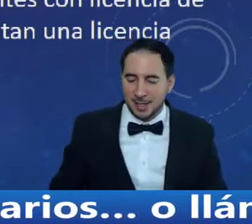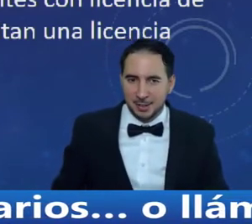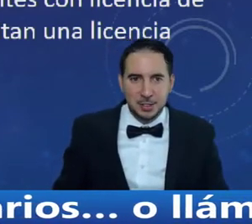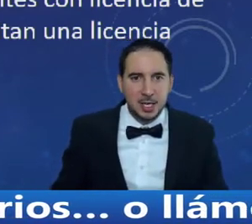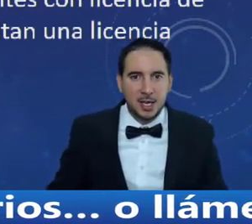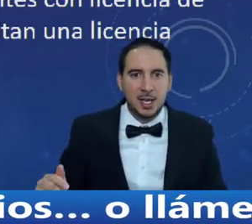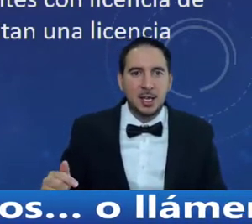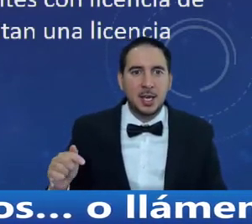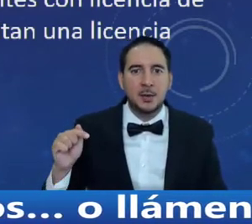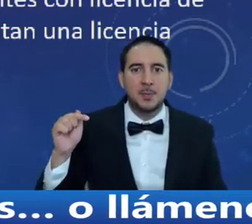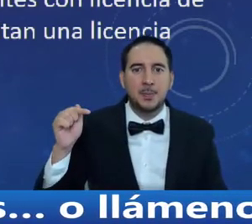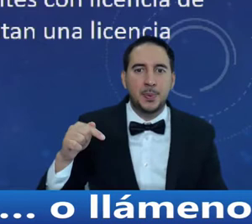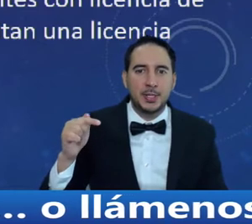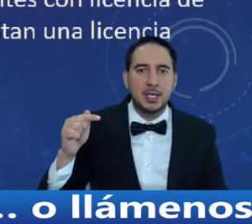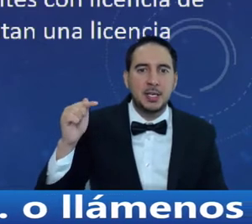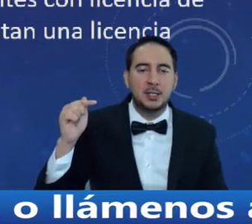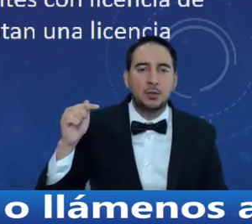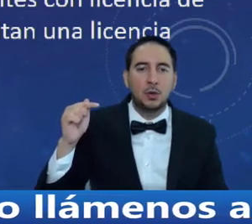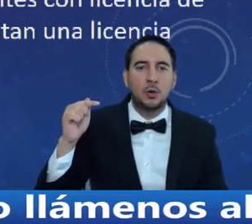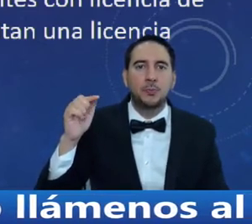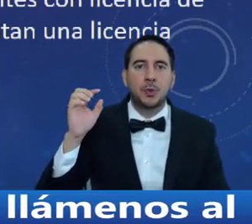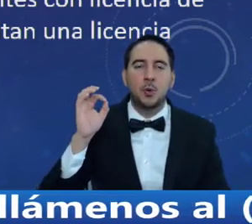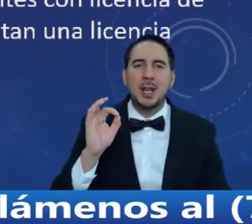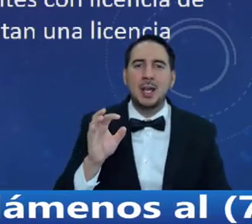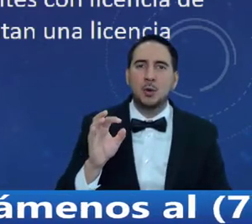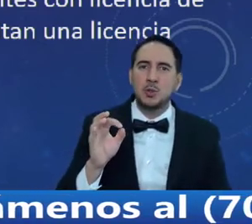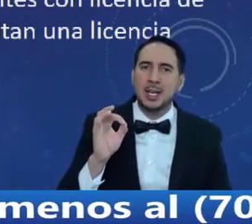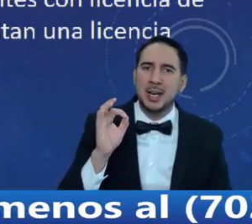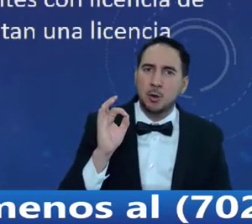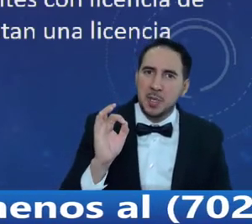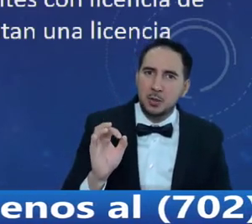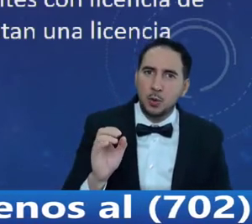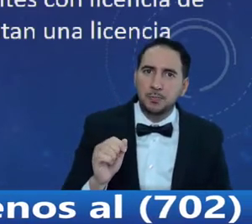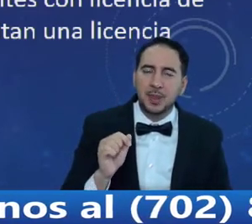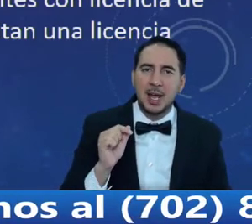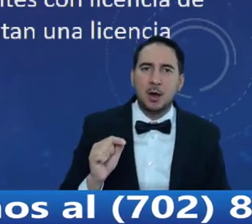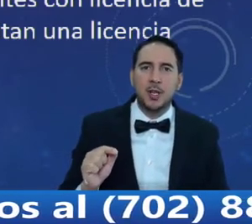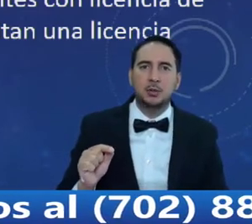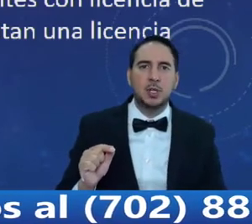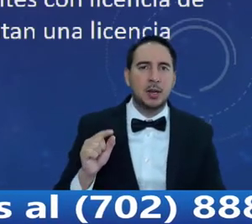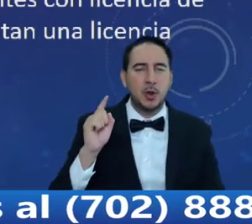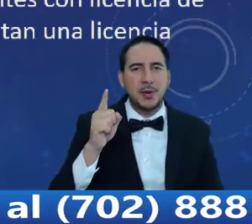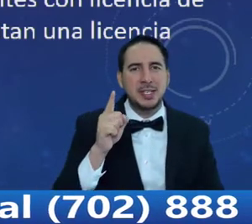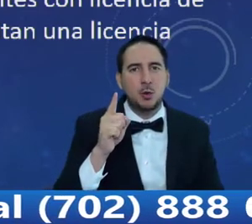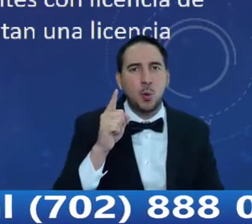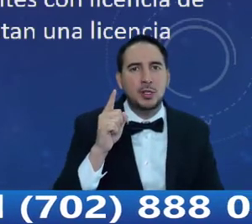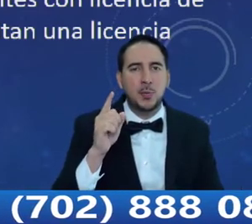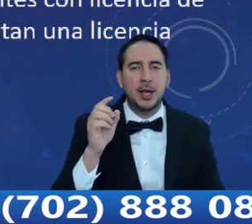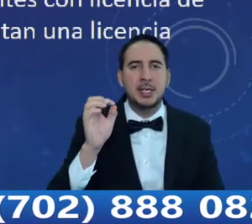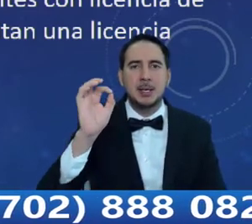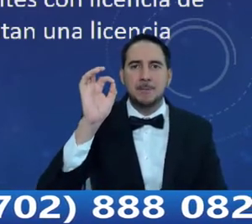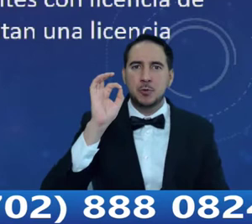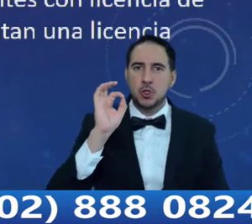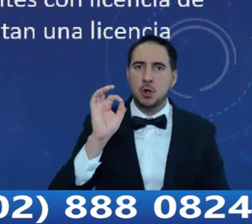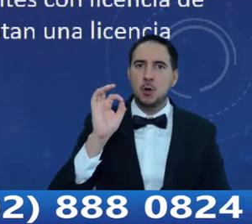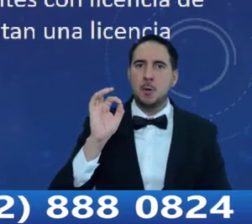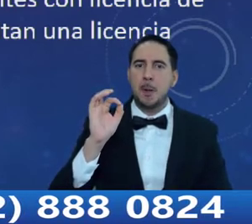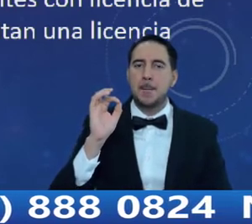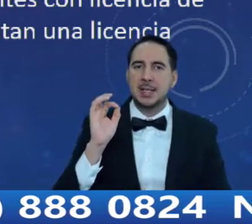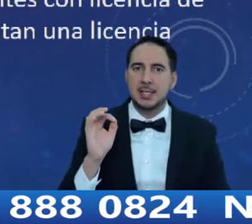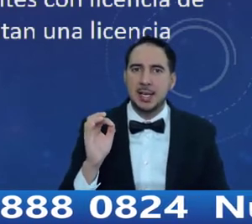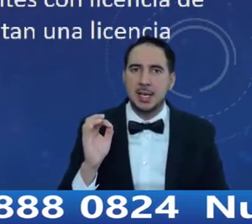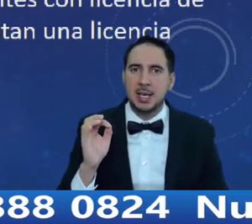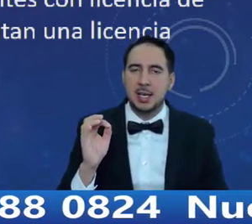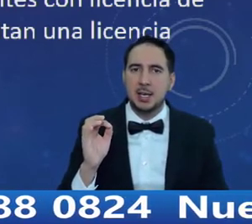bueno. Entonces, pues sí, esto, una de las cosas que le recomiendo a la hora de estudiar, y voy a ver si lo encuentro por ahí, yo